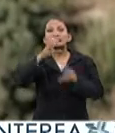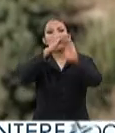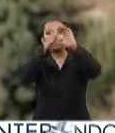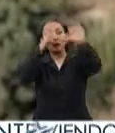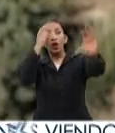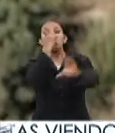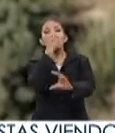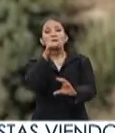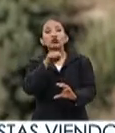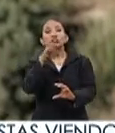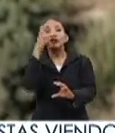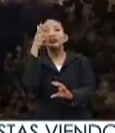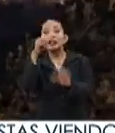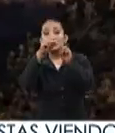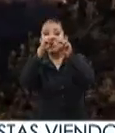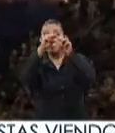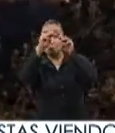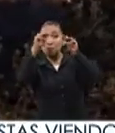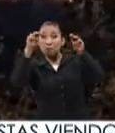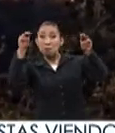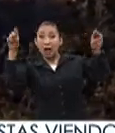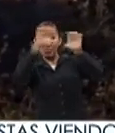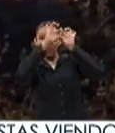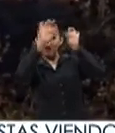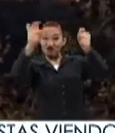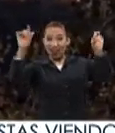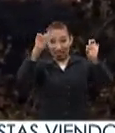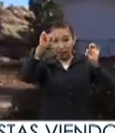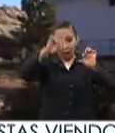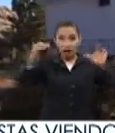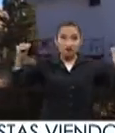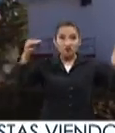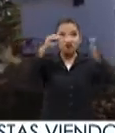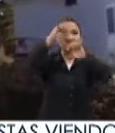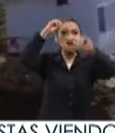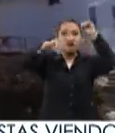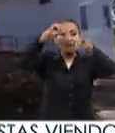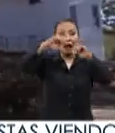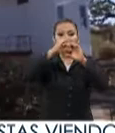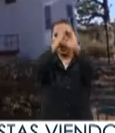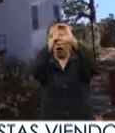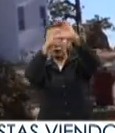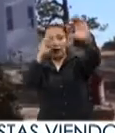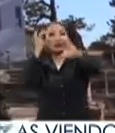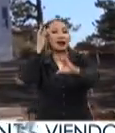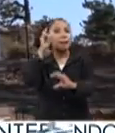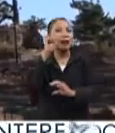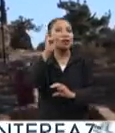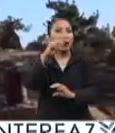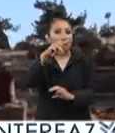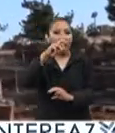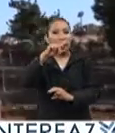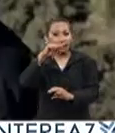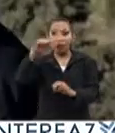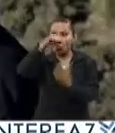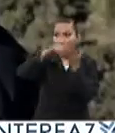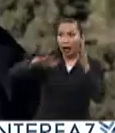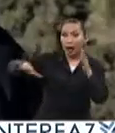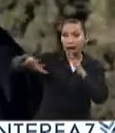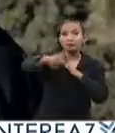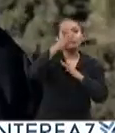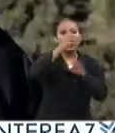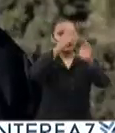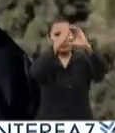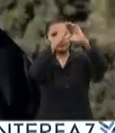de 1.3 metros de diámetro que va a ser instalado aquí en el Observatorio de San Pedro Mártir, donde nos encontramos. Es